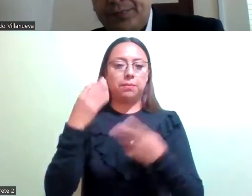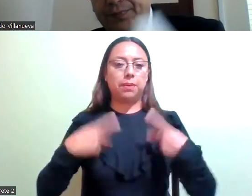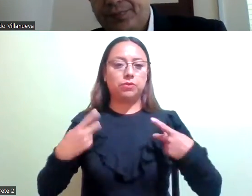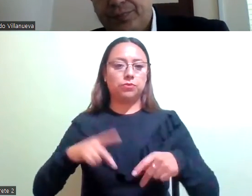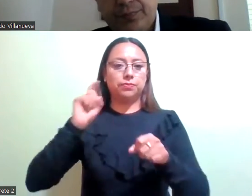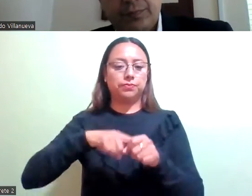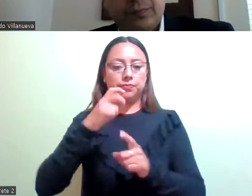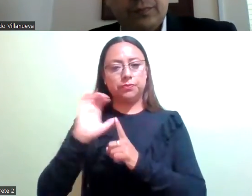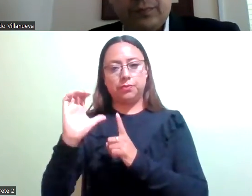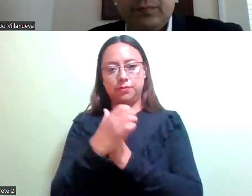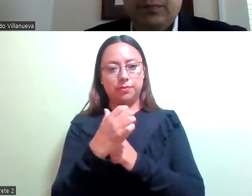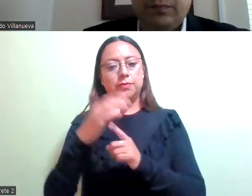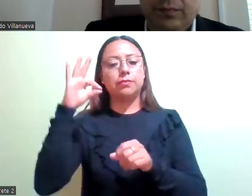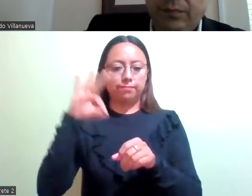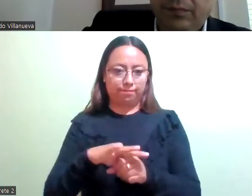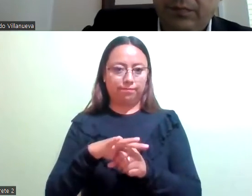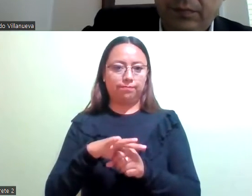términos.